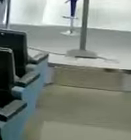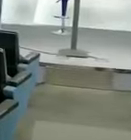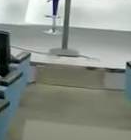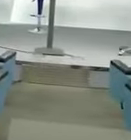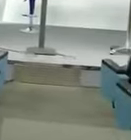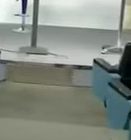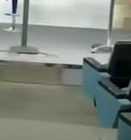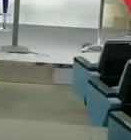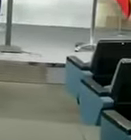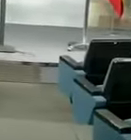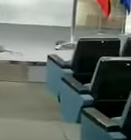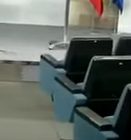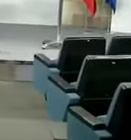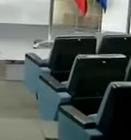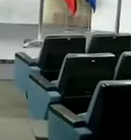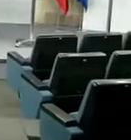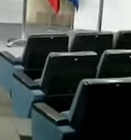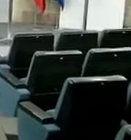Buenos días.